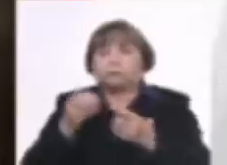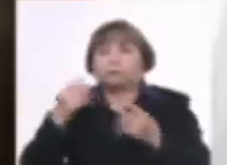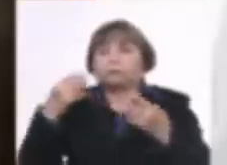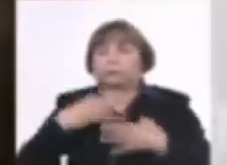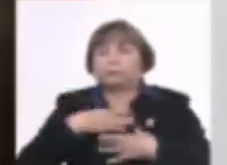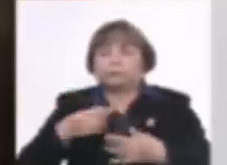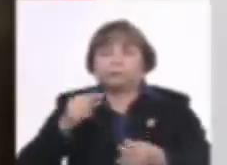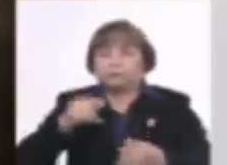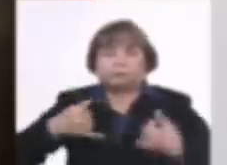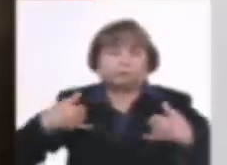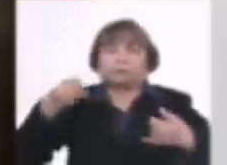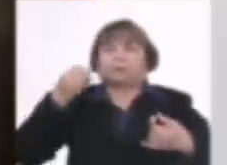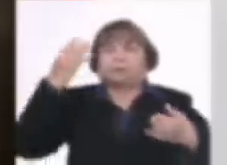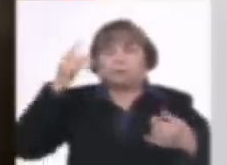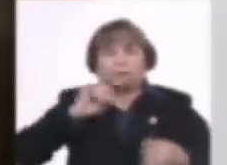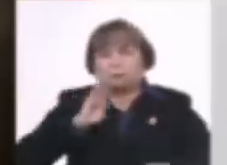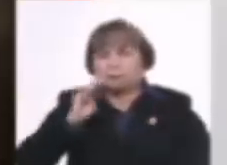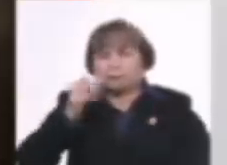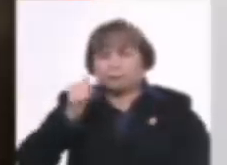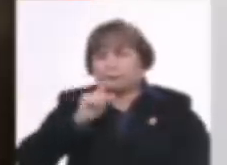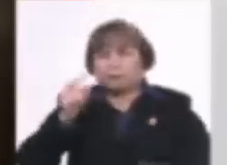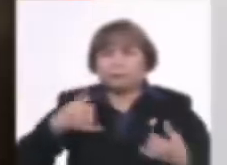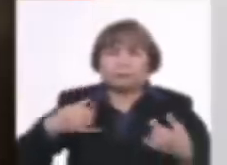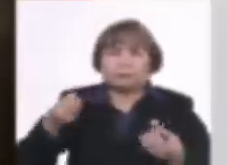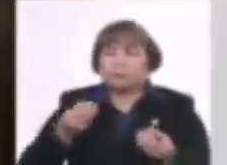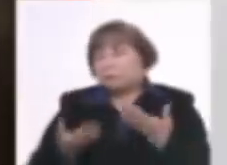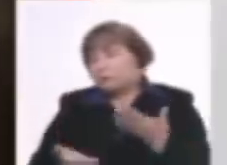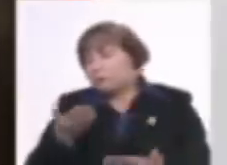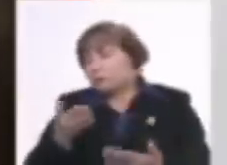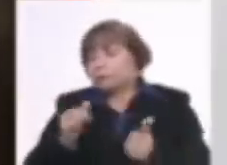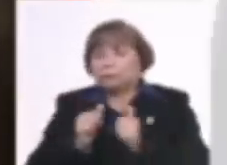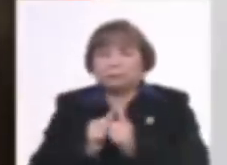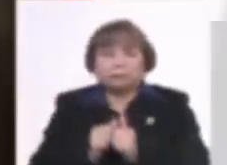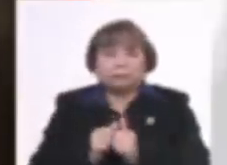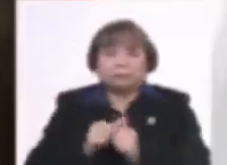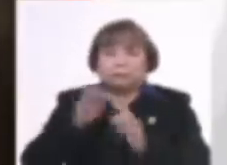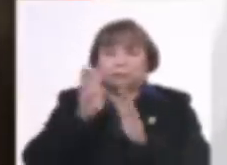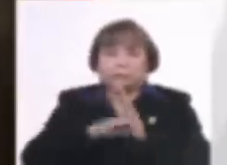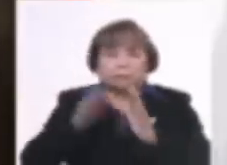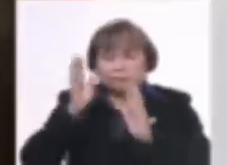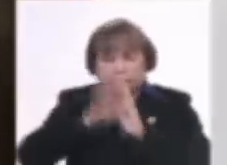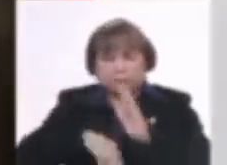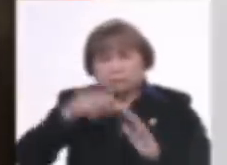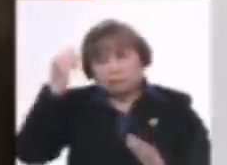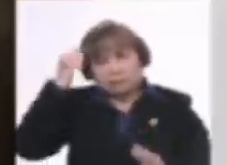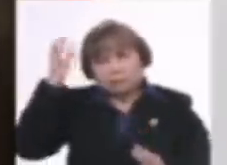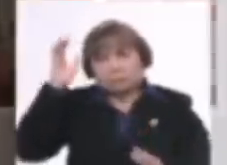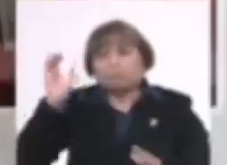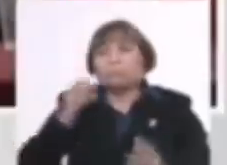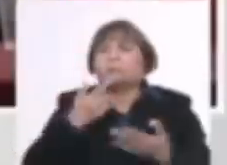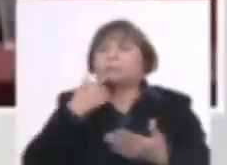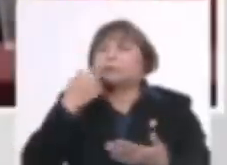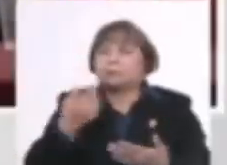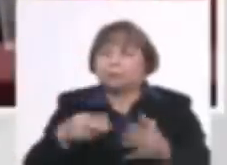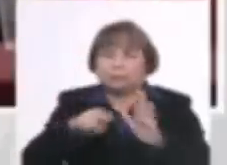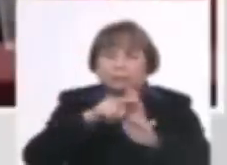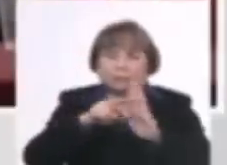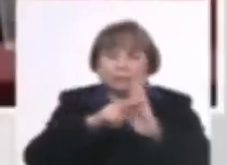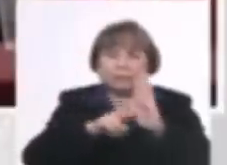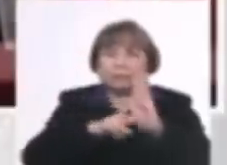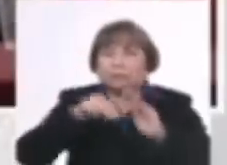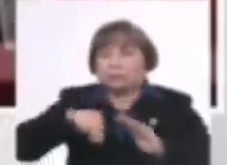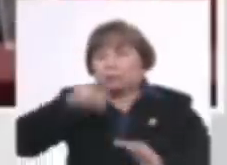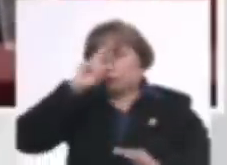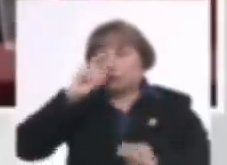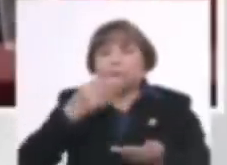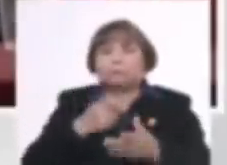Barbarán, la más joven del Congreso de la República y quizás de repente la más inexperta, sino lo dice las normas en el